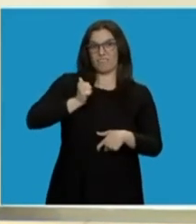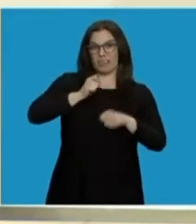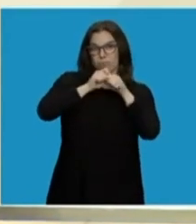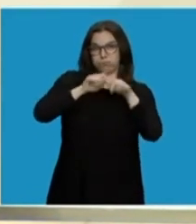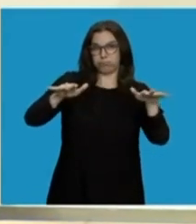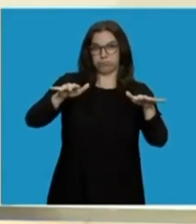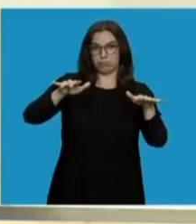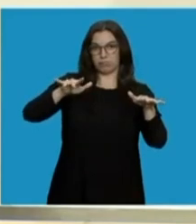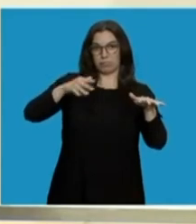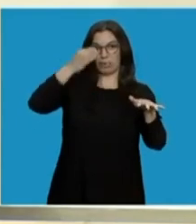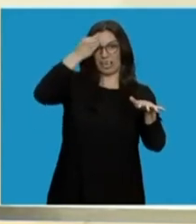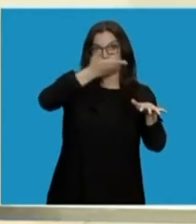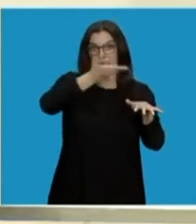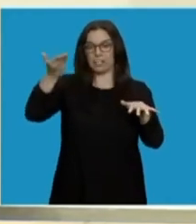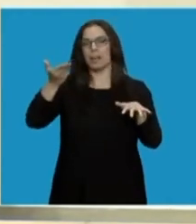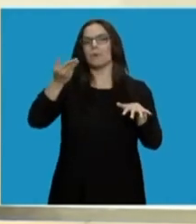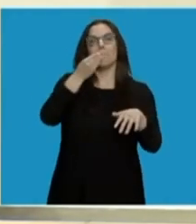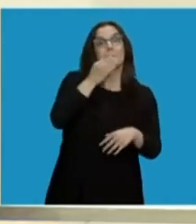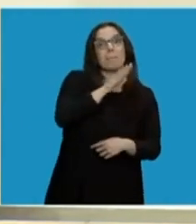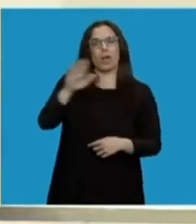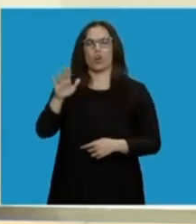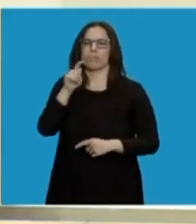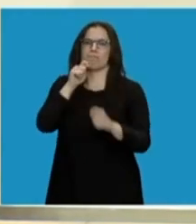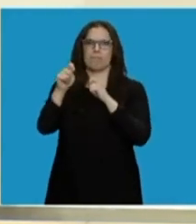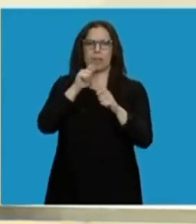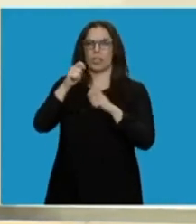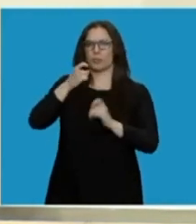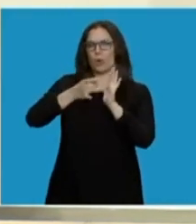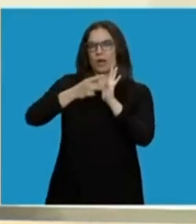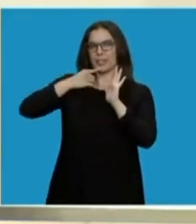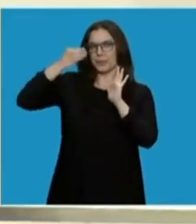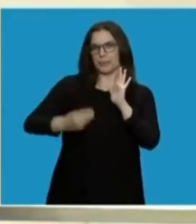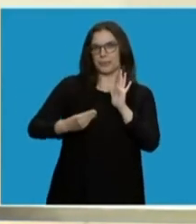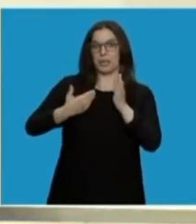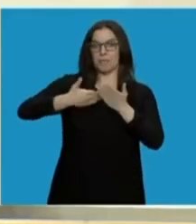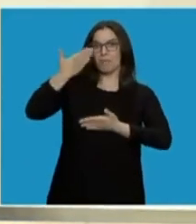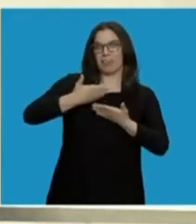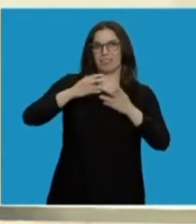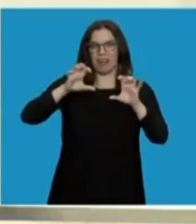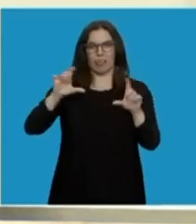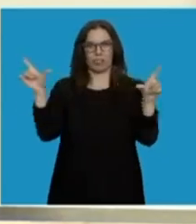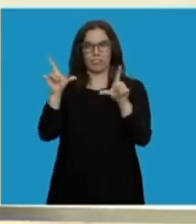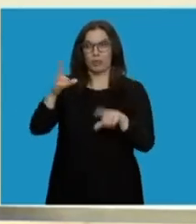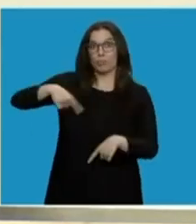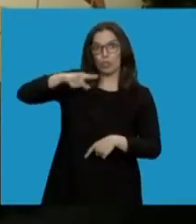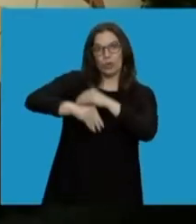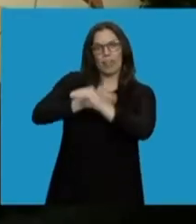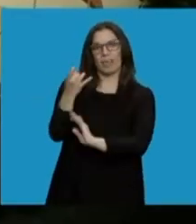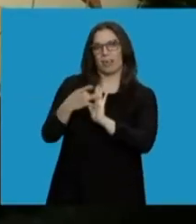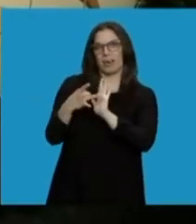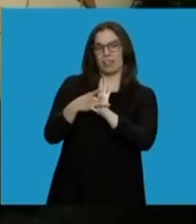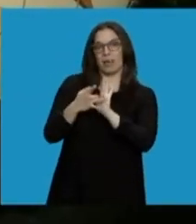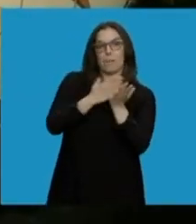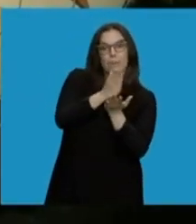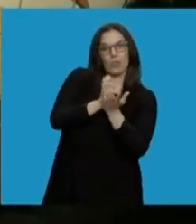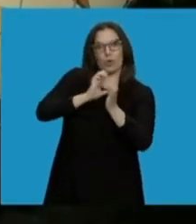la vacuna óptima es precisamente la del mejor periodismo. La prensa de calidad que ofrecéis vosotros, los medios